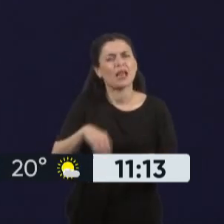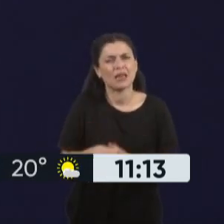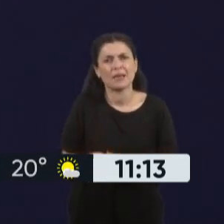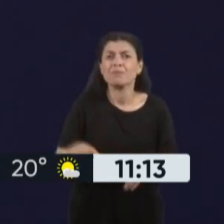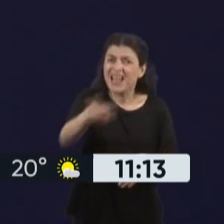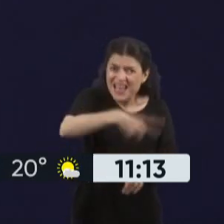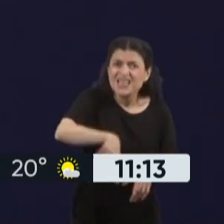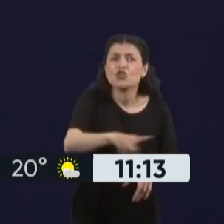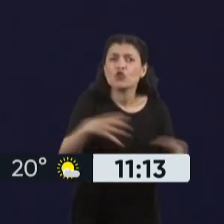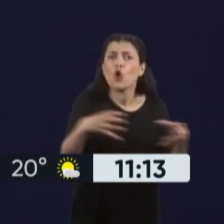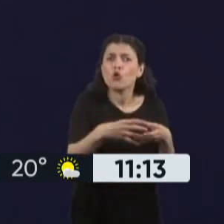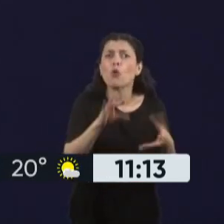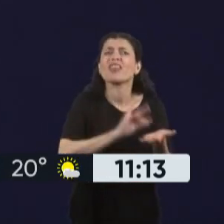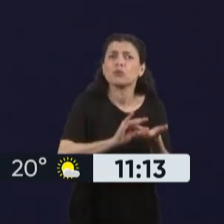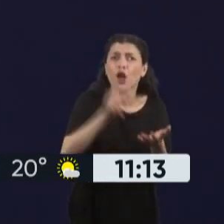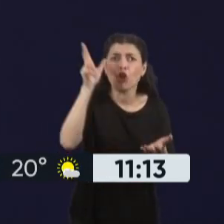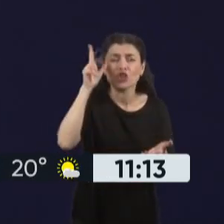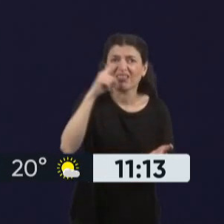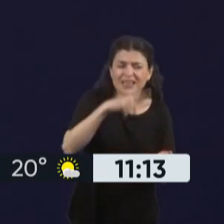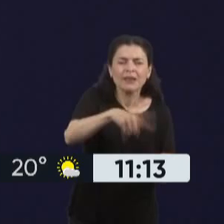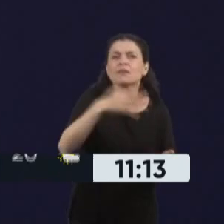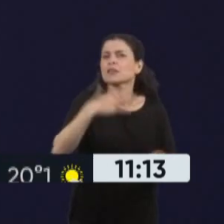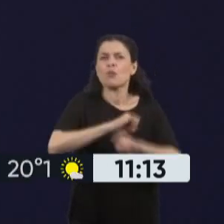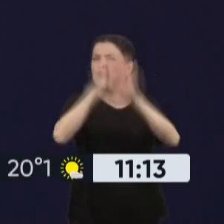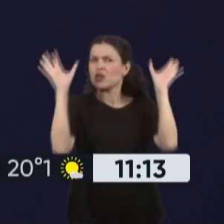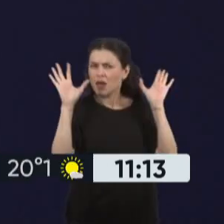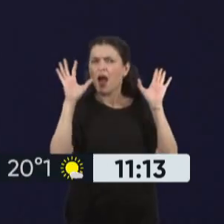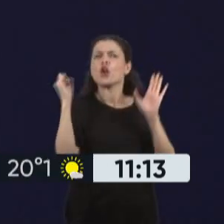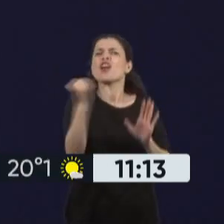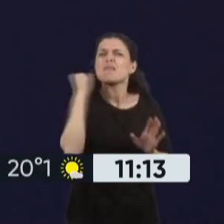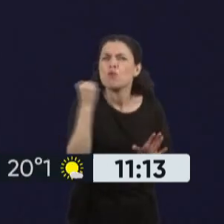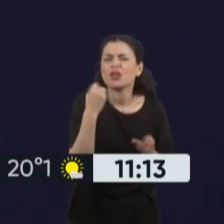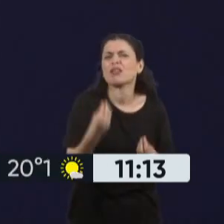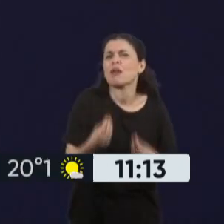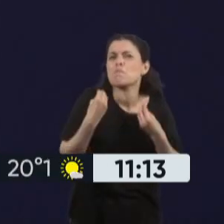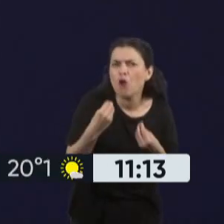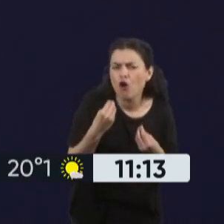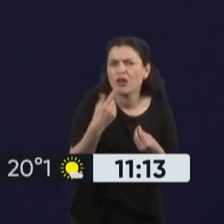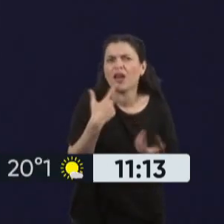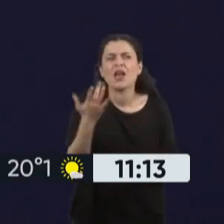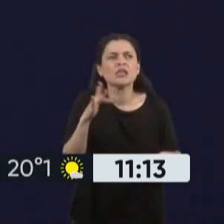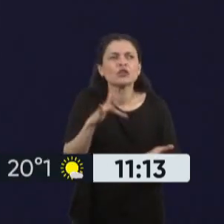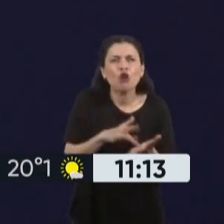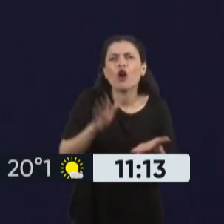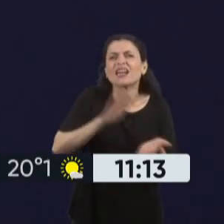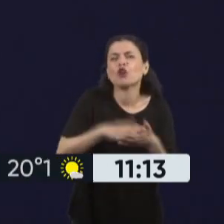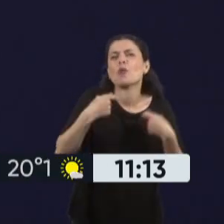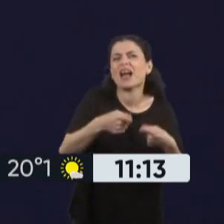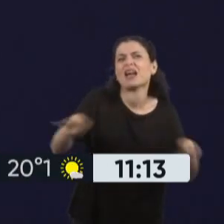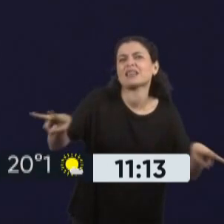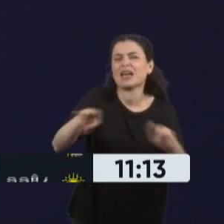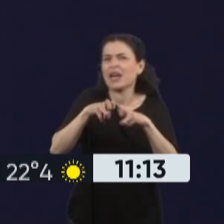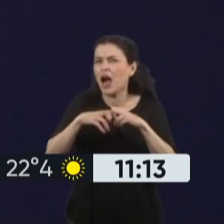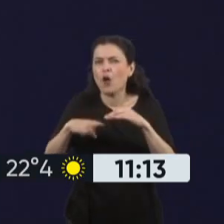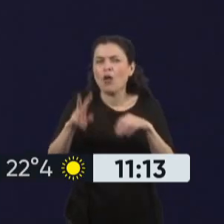entendió cuáles son las implicancias, las importancias o la importancia del equilibrio fiscal y